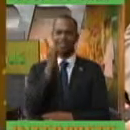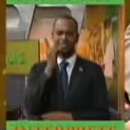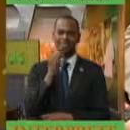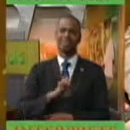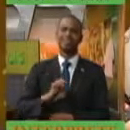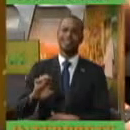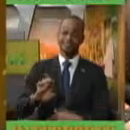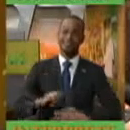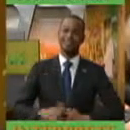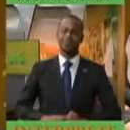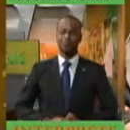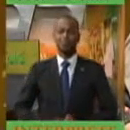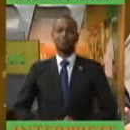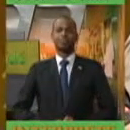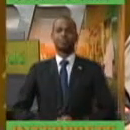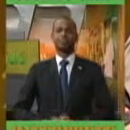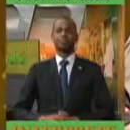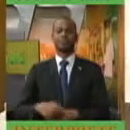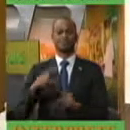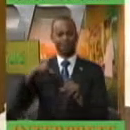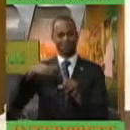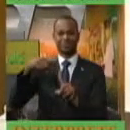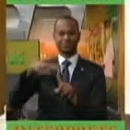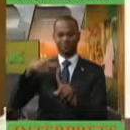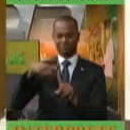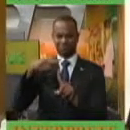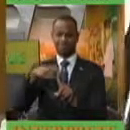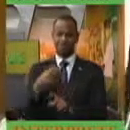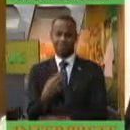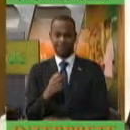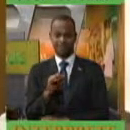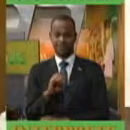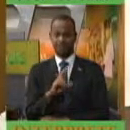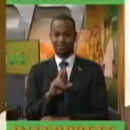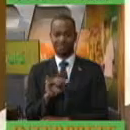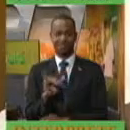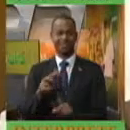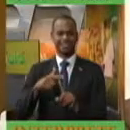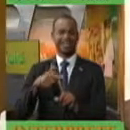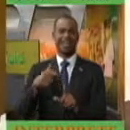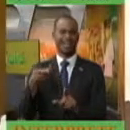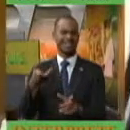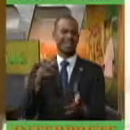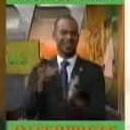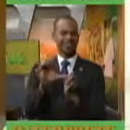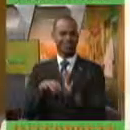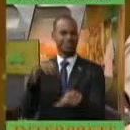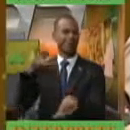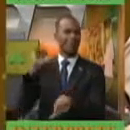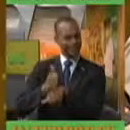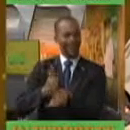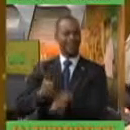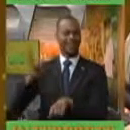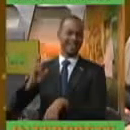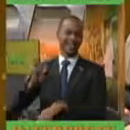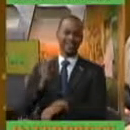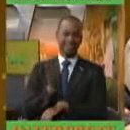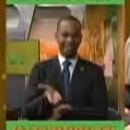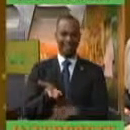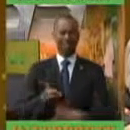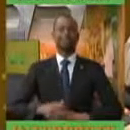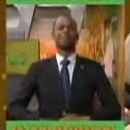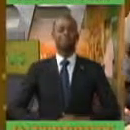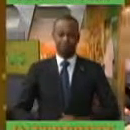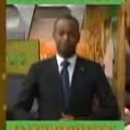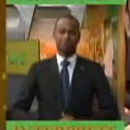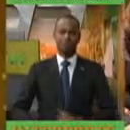Este sería, sí. ¿No? San Cristóbal. Henry, viene de San Cristóbal. La cuna de la Constitución. Exacto. Y toquen ahora,